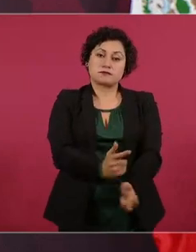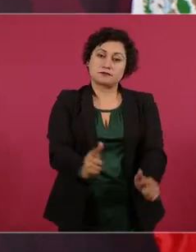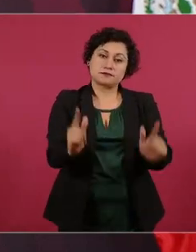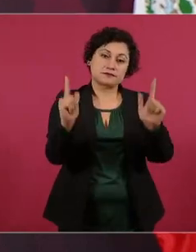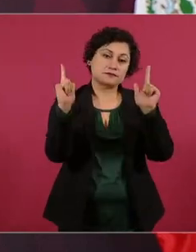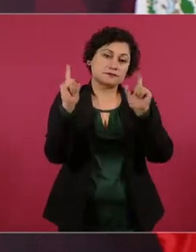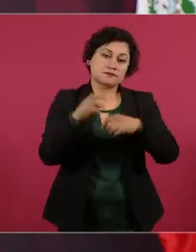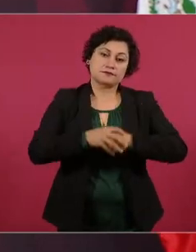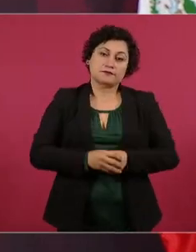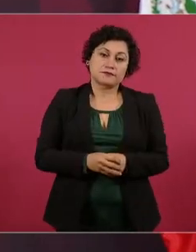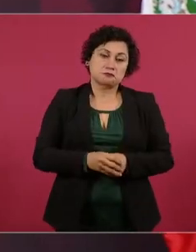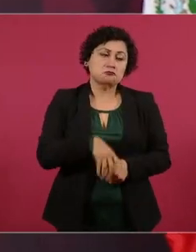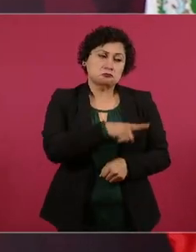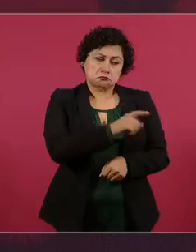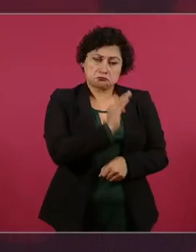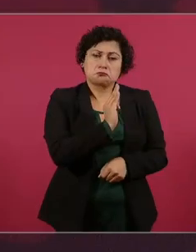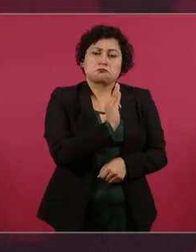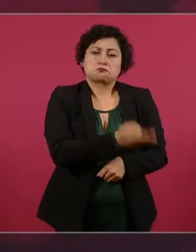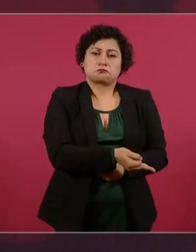se permite todo,